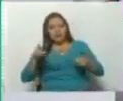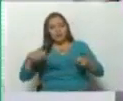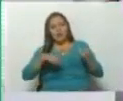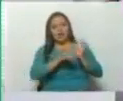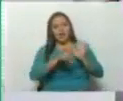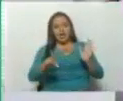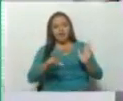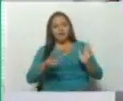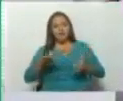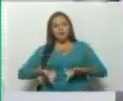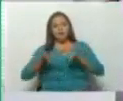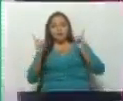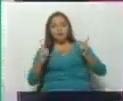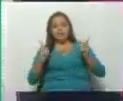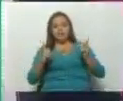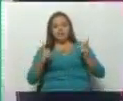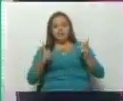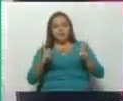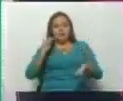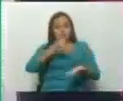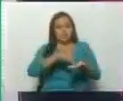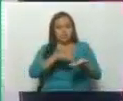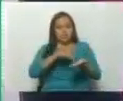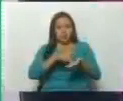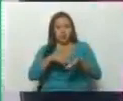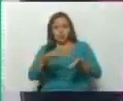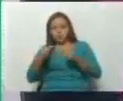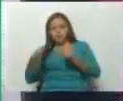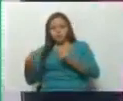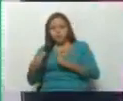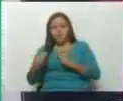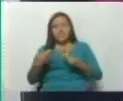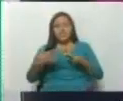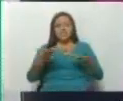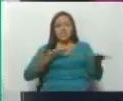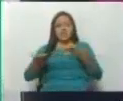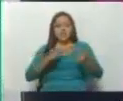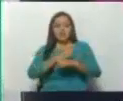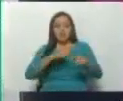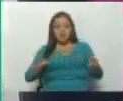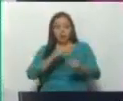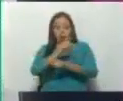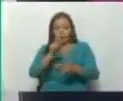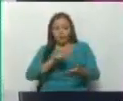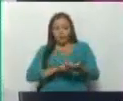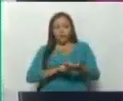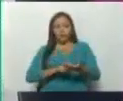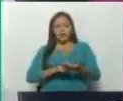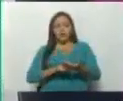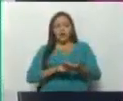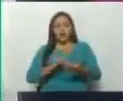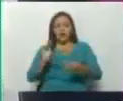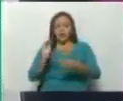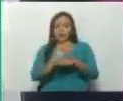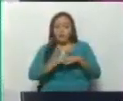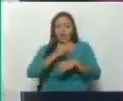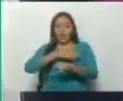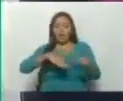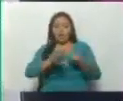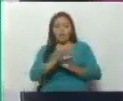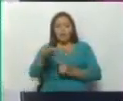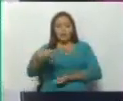plantea el acceso a los servicios, al equipamiento, de una forma, bueno, que se tenga integridad con el ecosocialismo, que es algo que